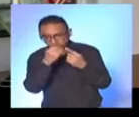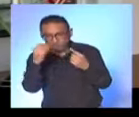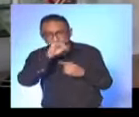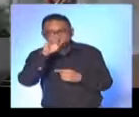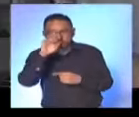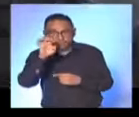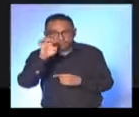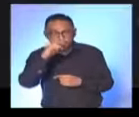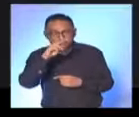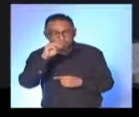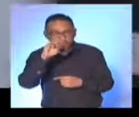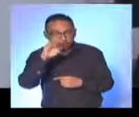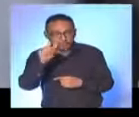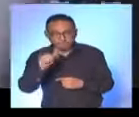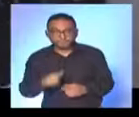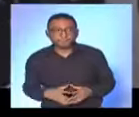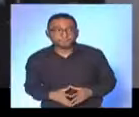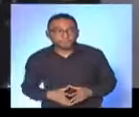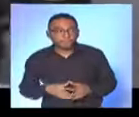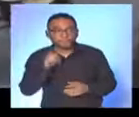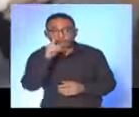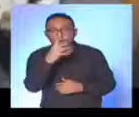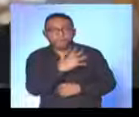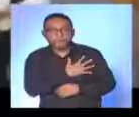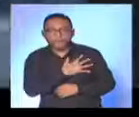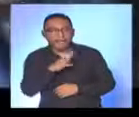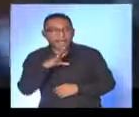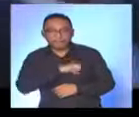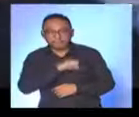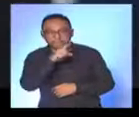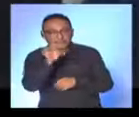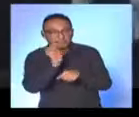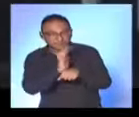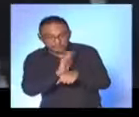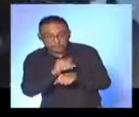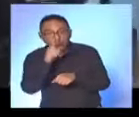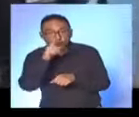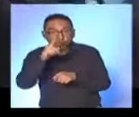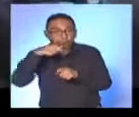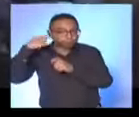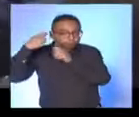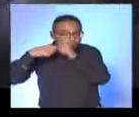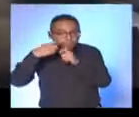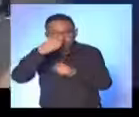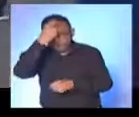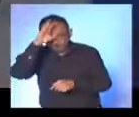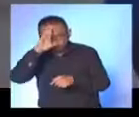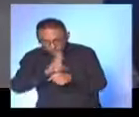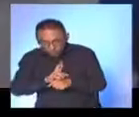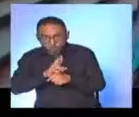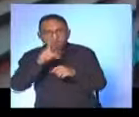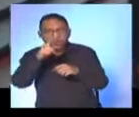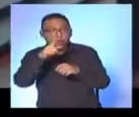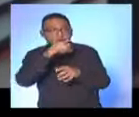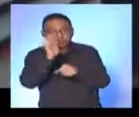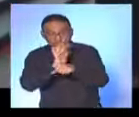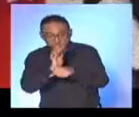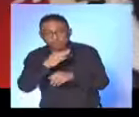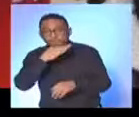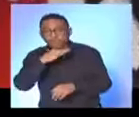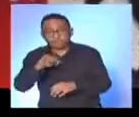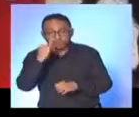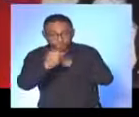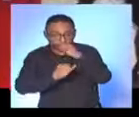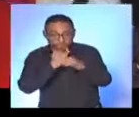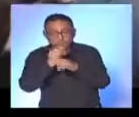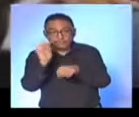Mora? Si eres amante del cine y te desempeñas como realizador, director o productor del séptimo arte, el Festival Internacional